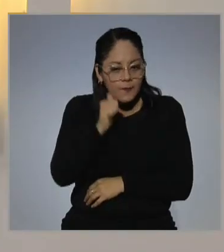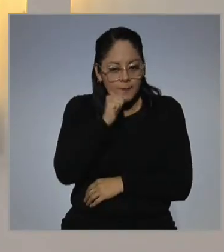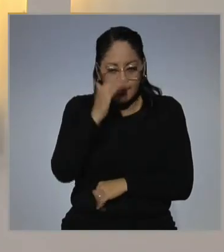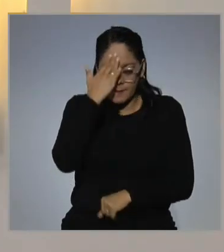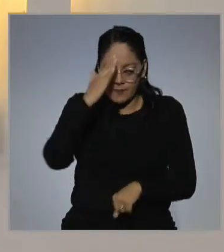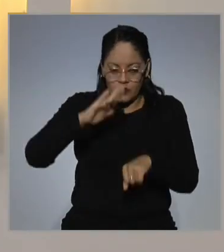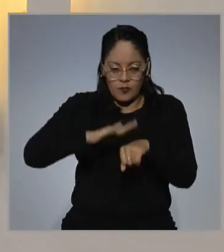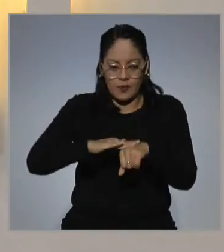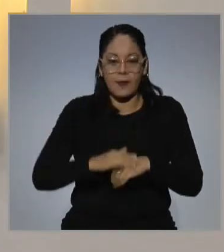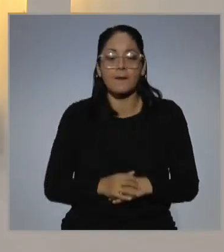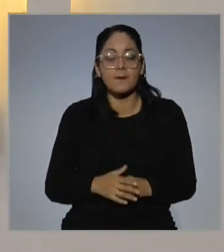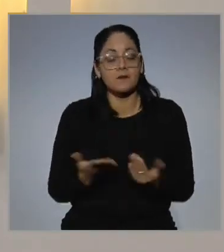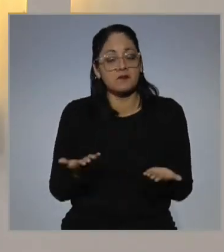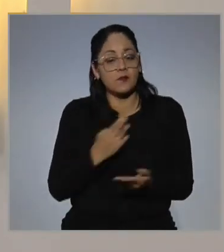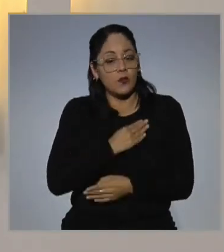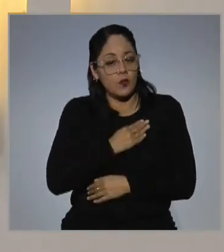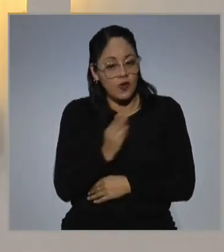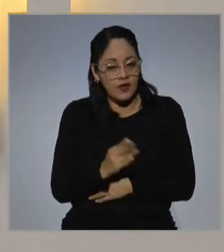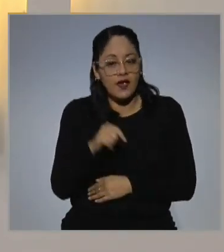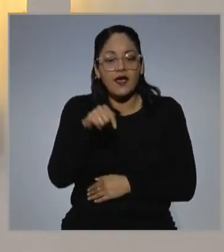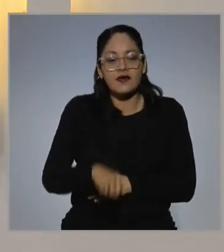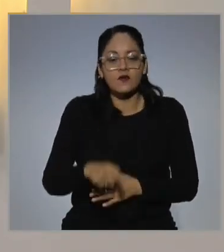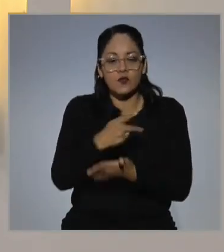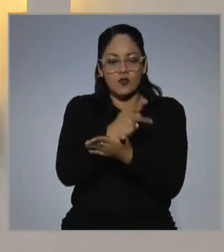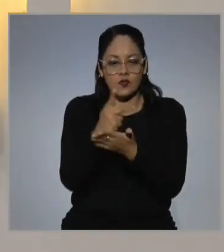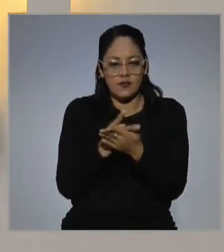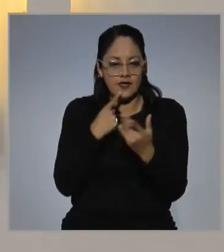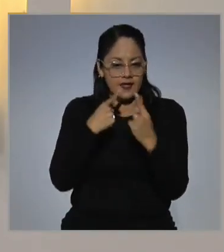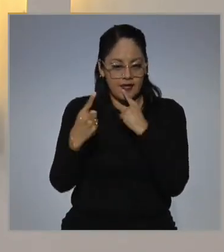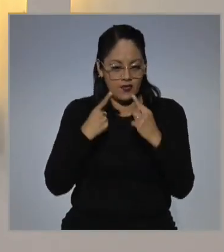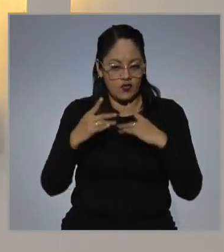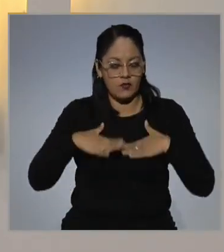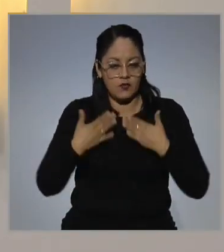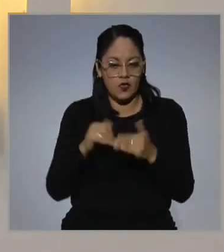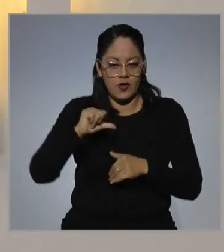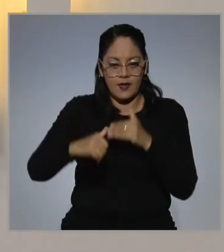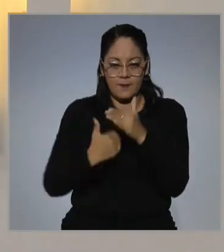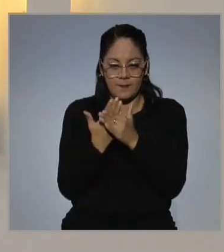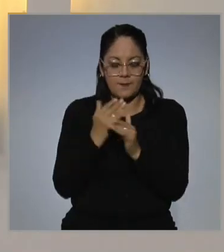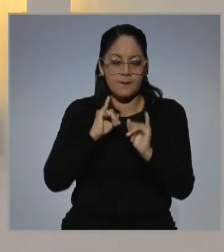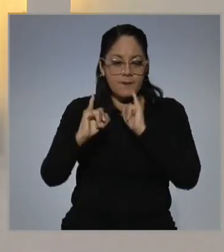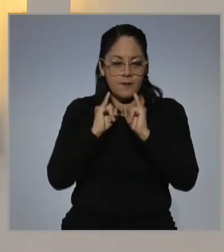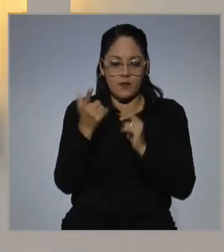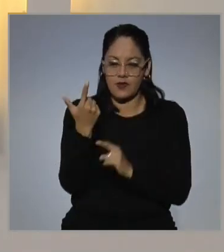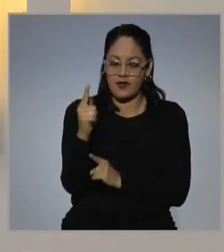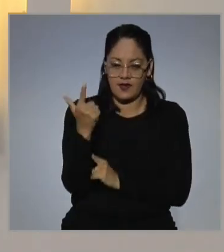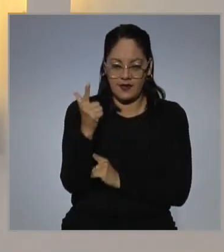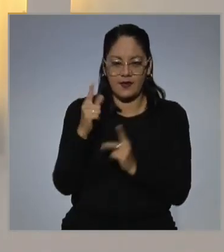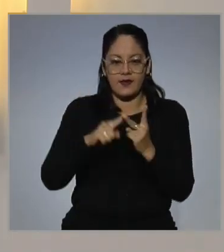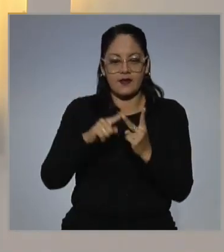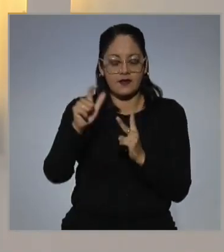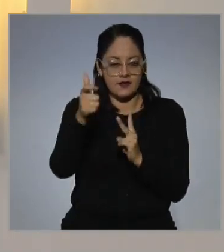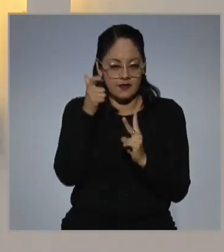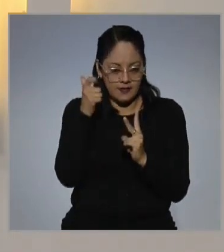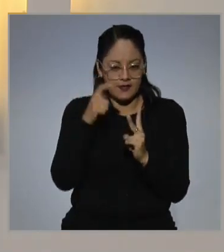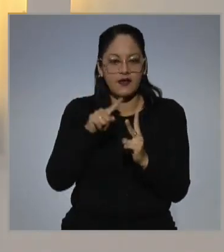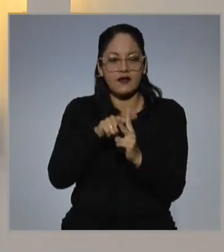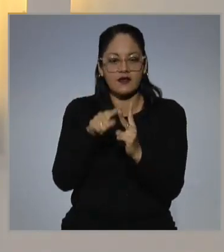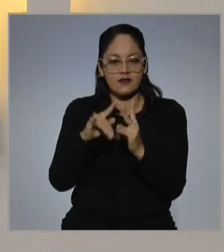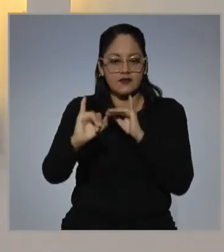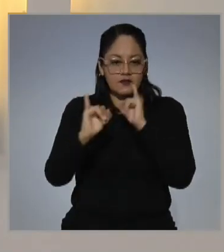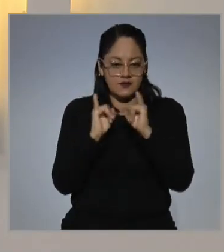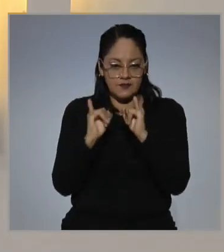aquí en la tierra. Y bueno, es nuestro programa de diálogos esta mañana. Nuestras intérpretes Lía Vadillo, Jimena Raya